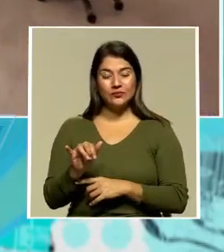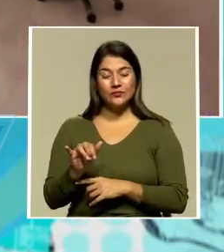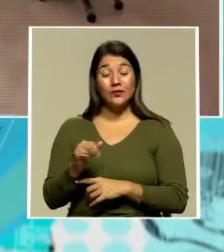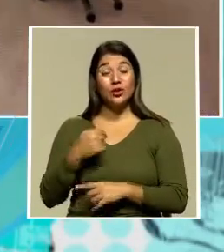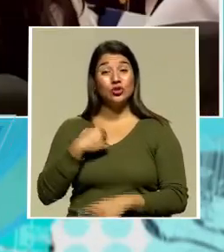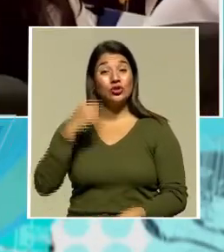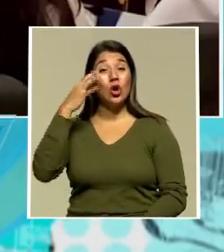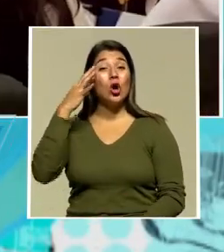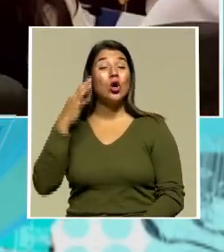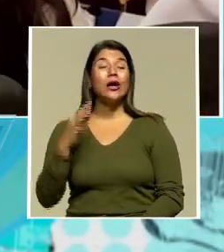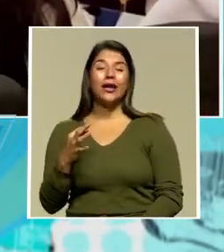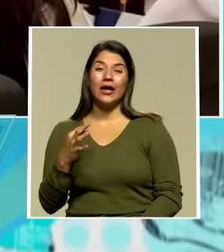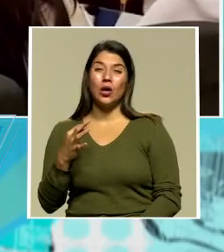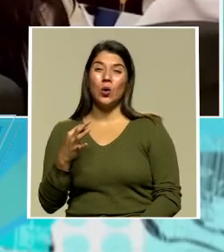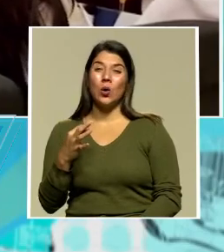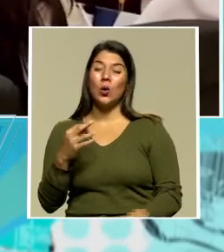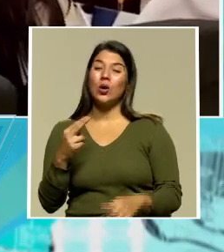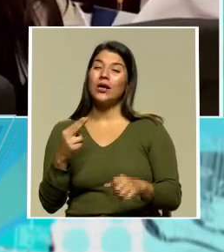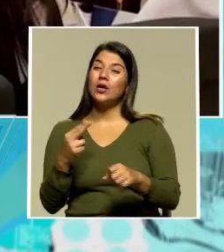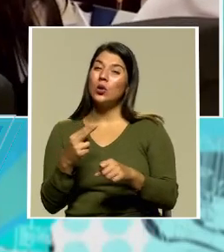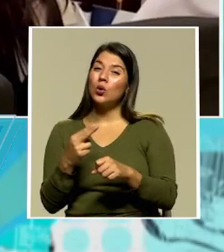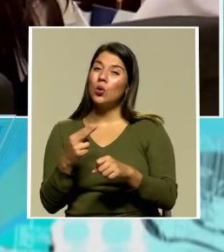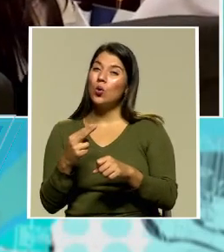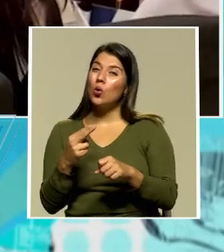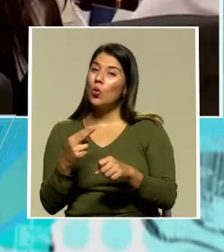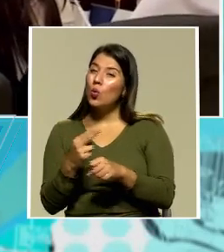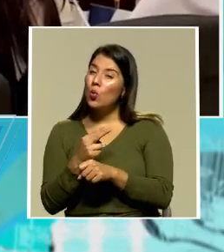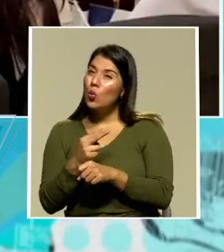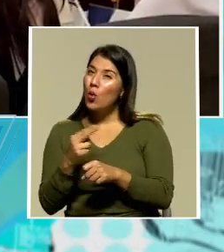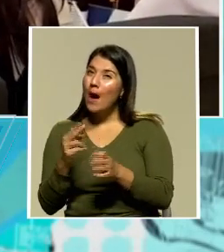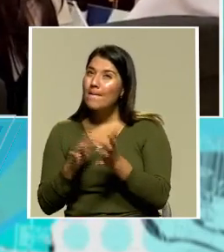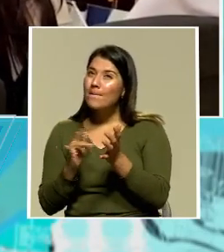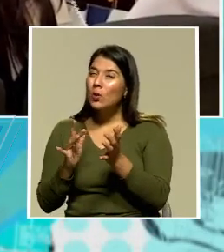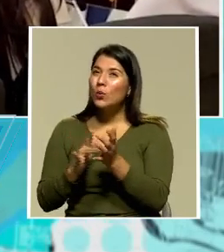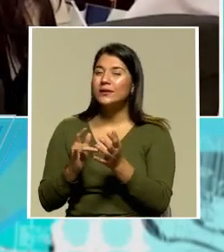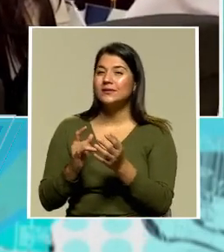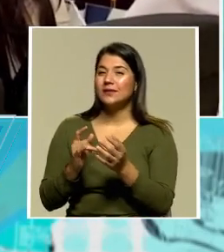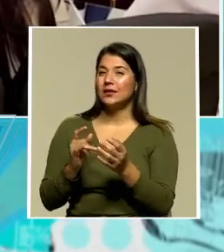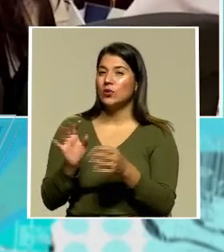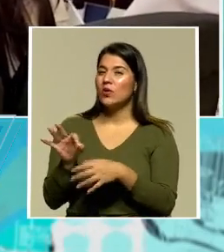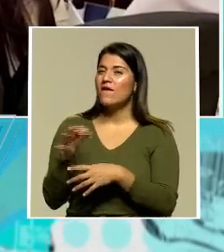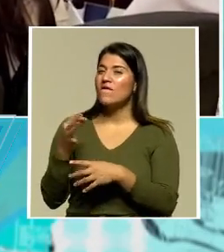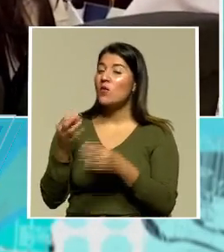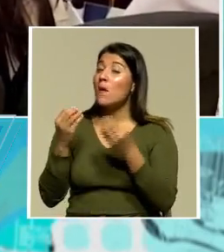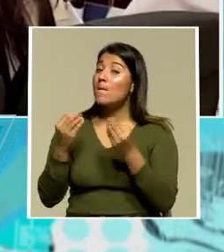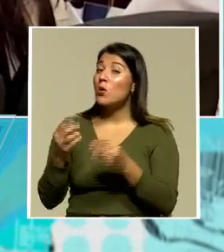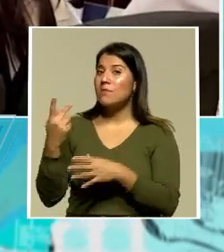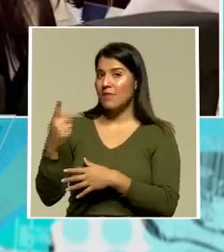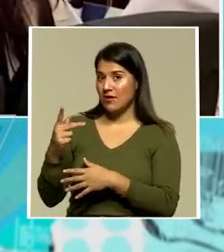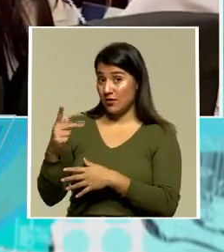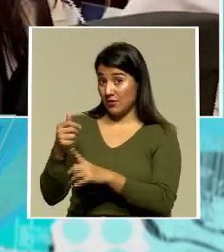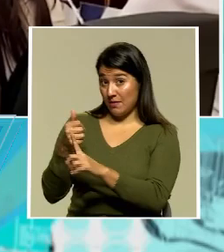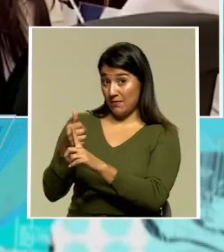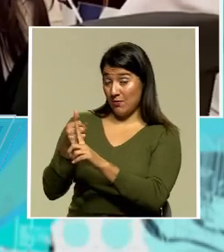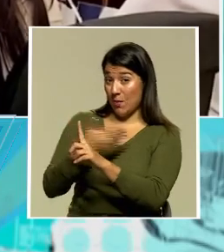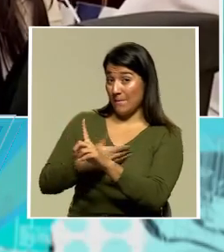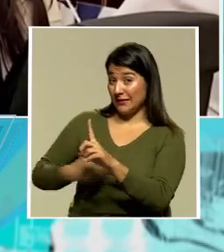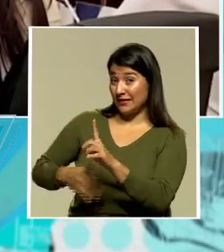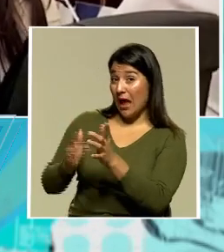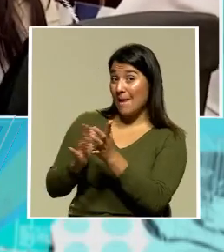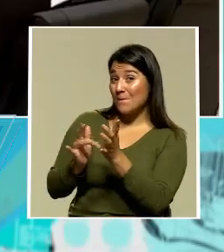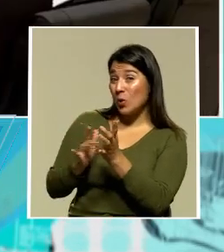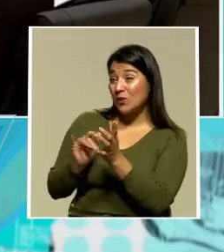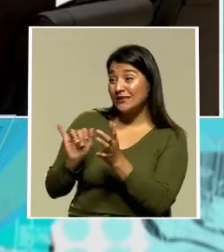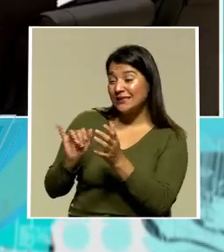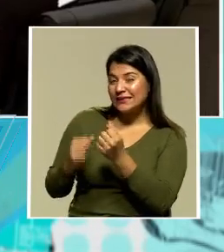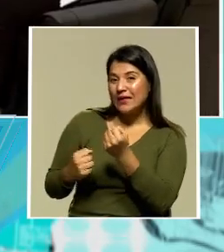creo que está siendo utilizado de manera muy peligrosa por el propio presidente, que es el gran líder del bukelismo,